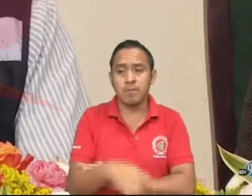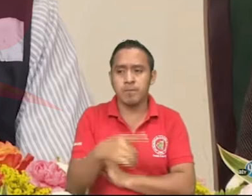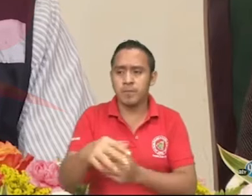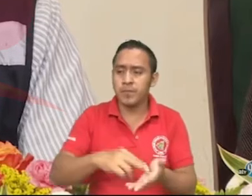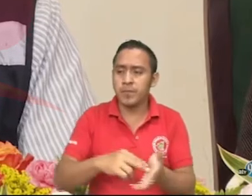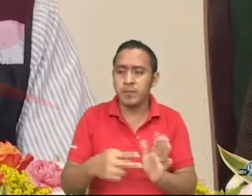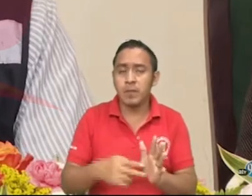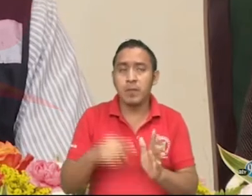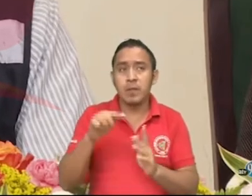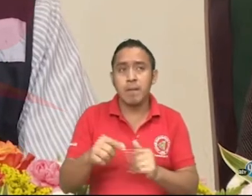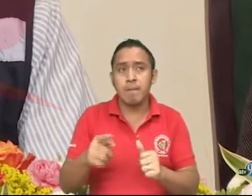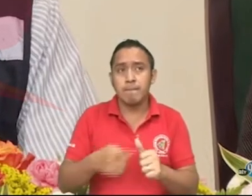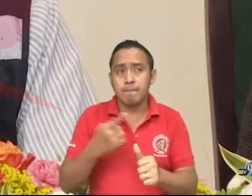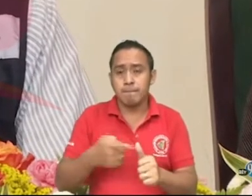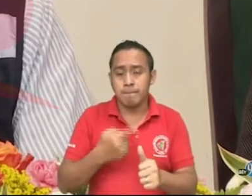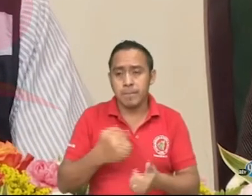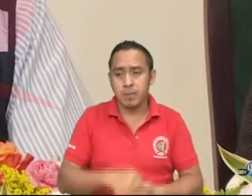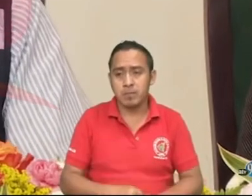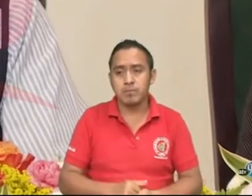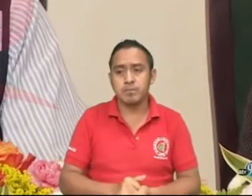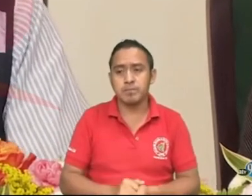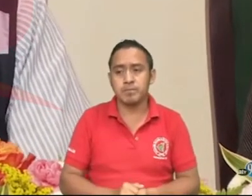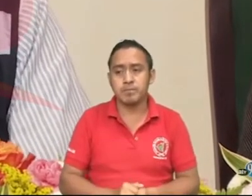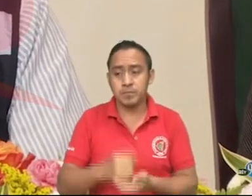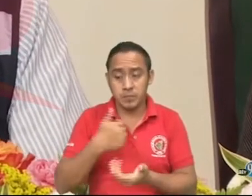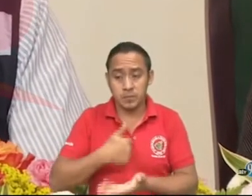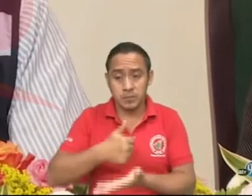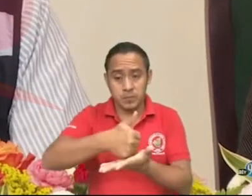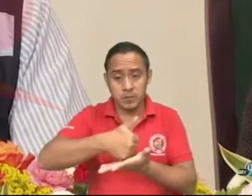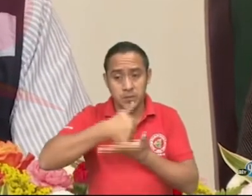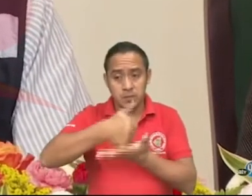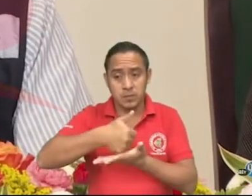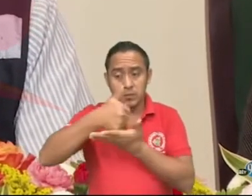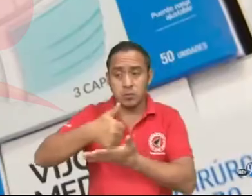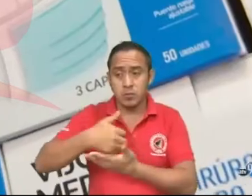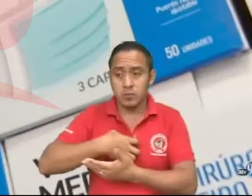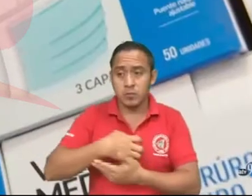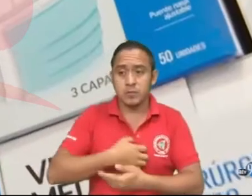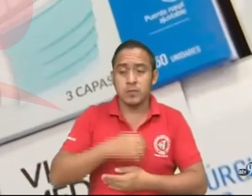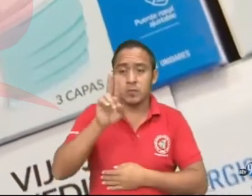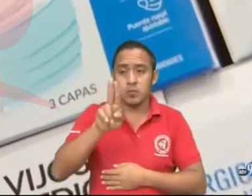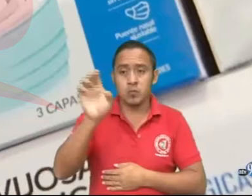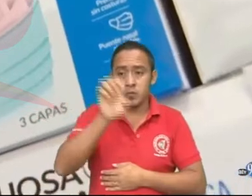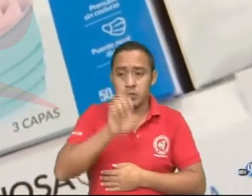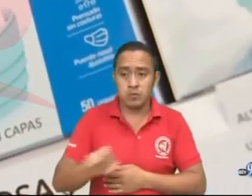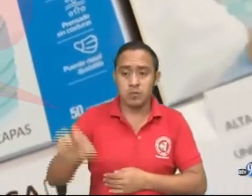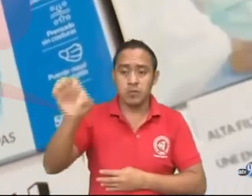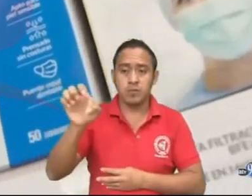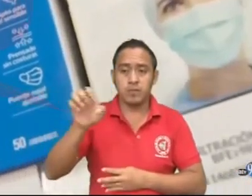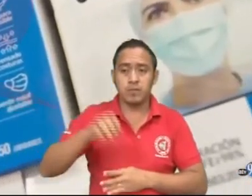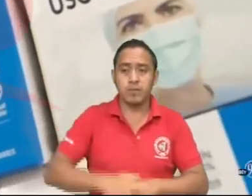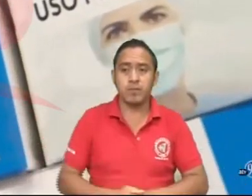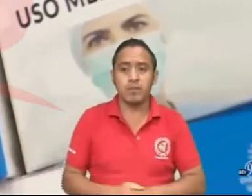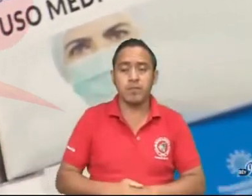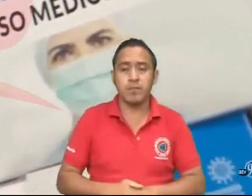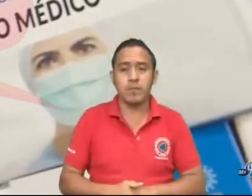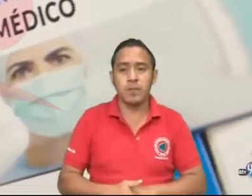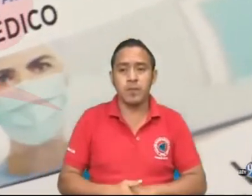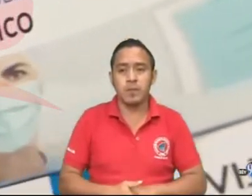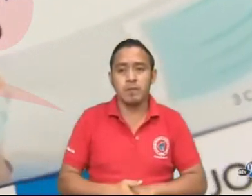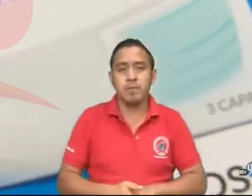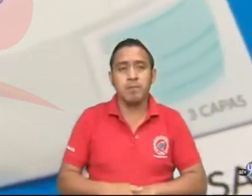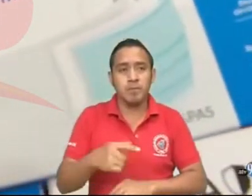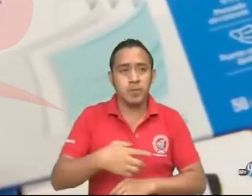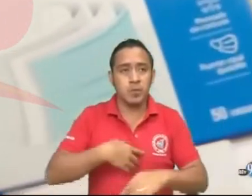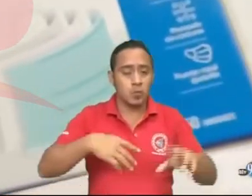consiste este financiamiento de ayuda solidaria de la Unión Europea y AECID.